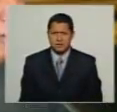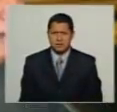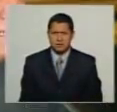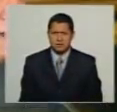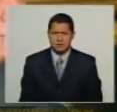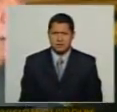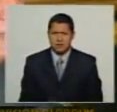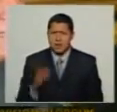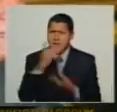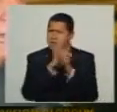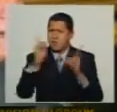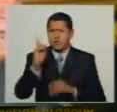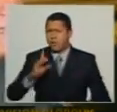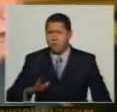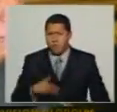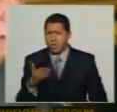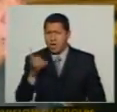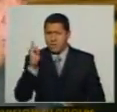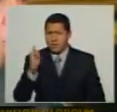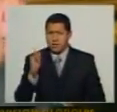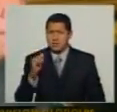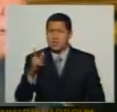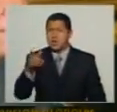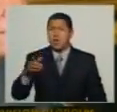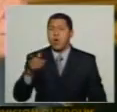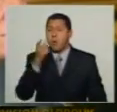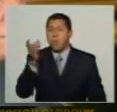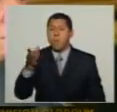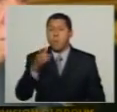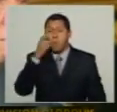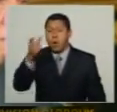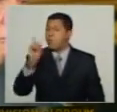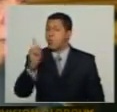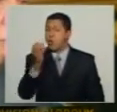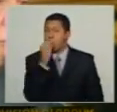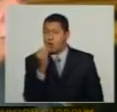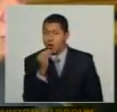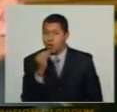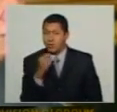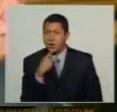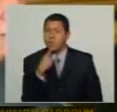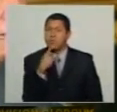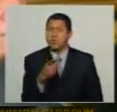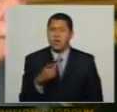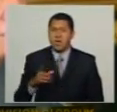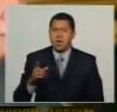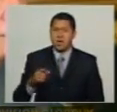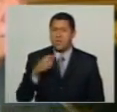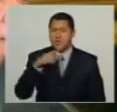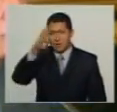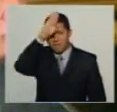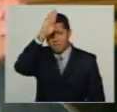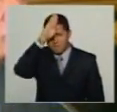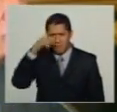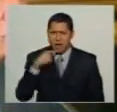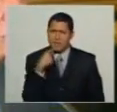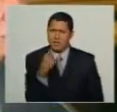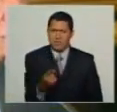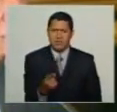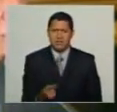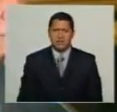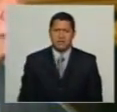La democracia no puede existir si los pueblos no comen. Si, como dijo el Papa Juan Pablo